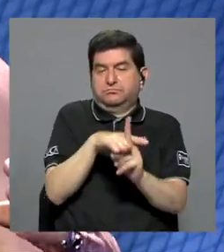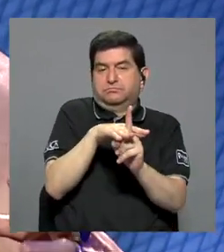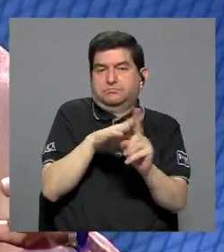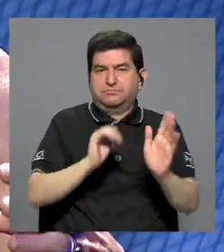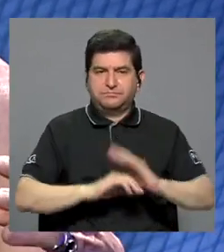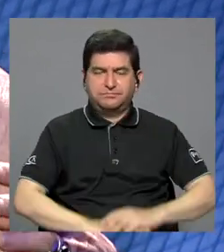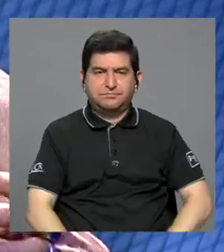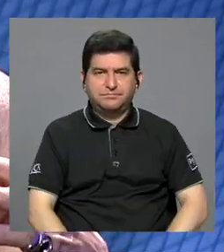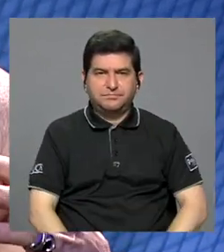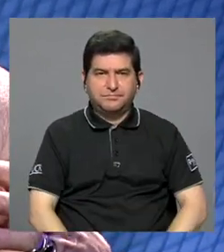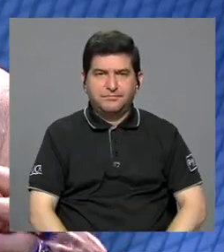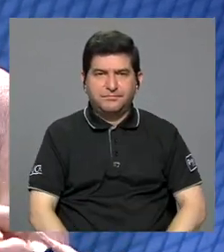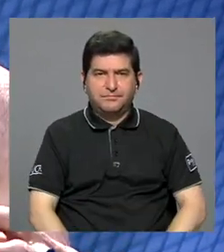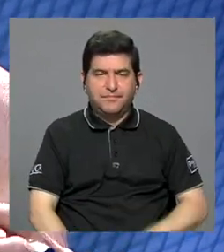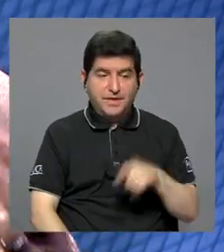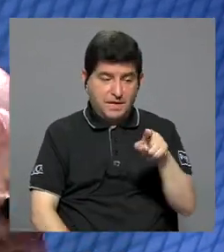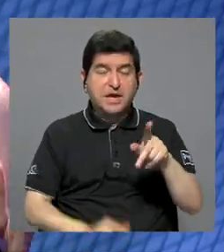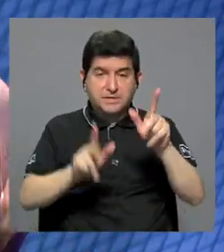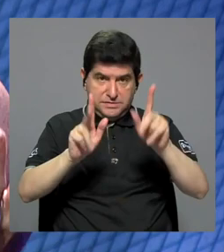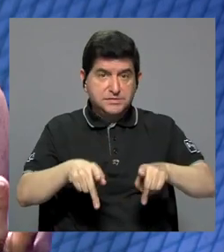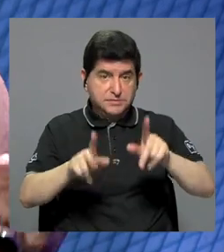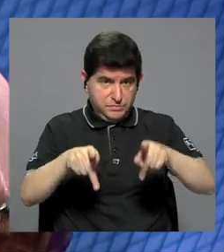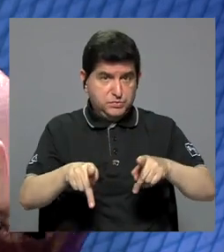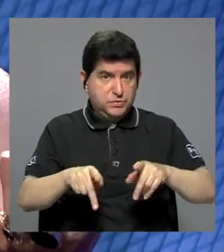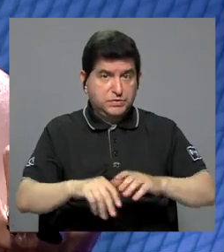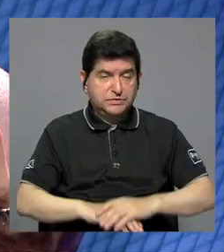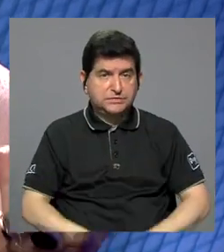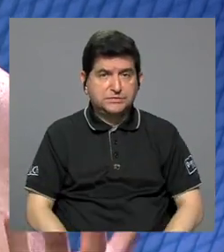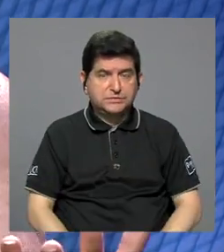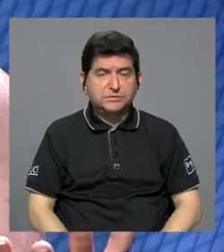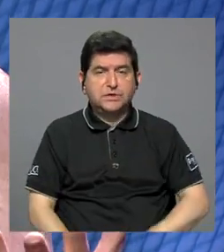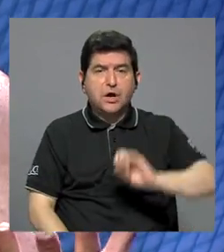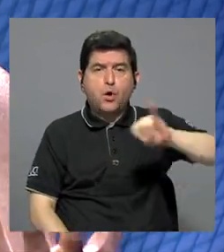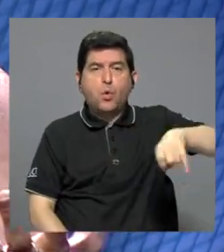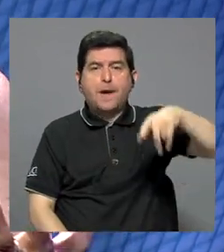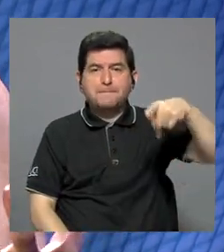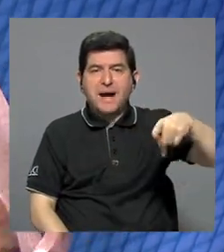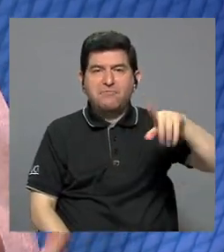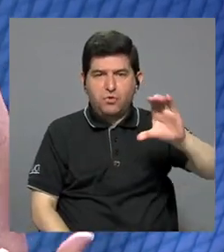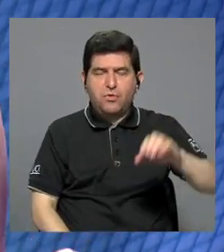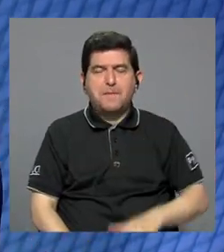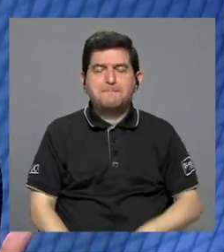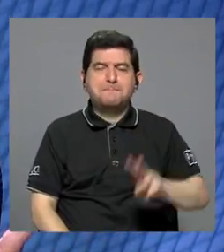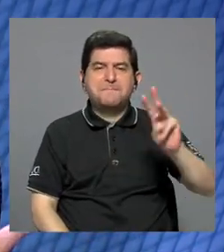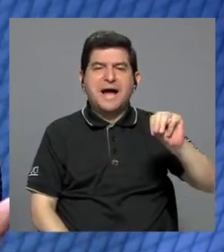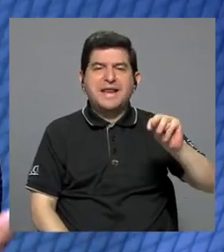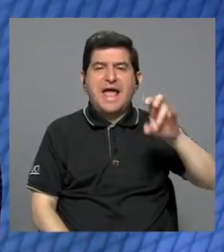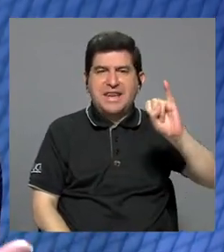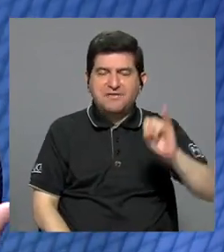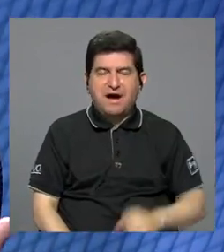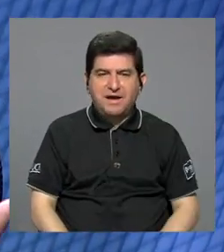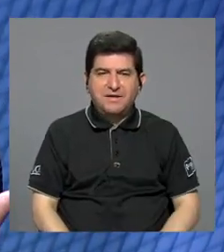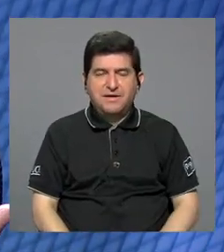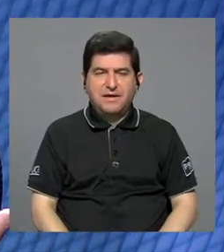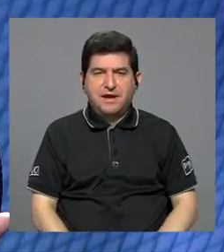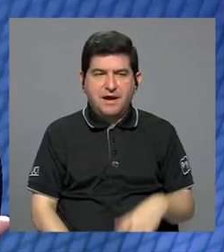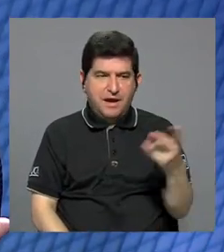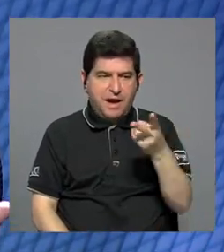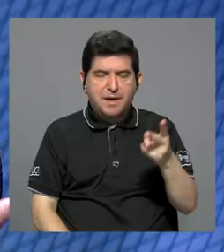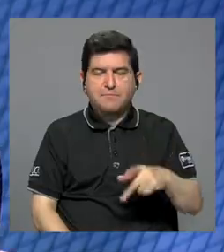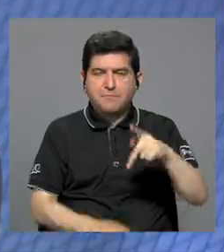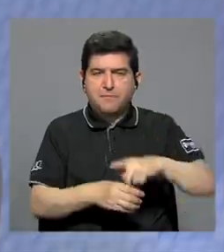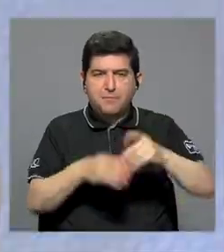es, estas personas, Juan Pablo Castel y María Iribarne, que son el protagónico y